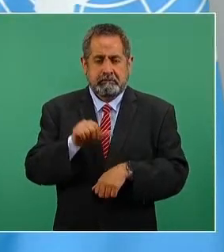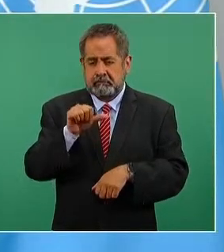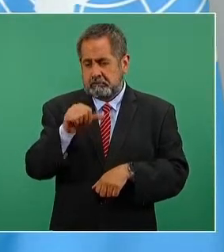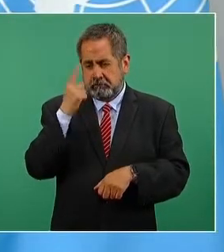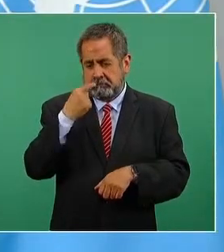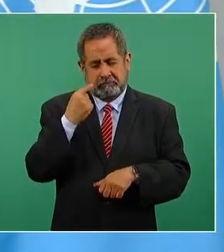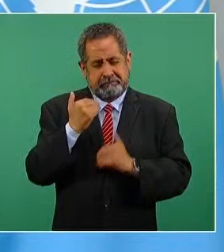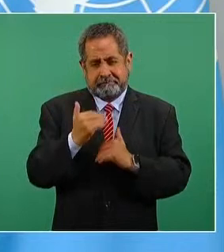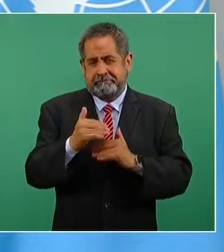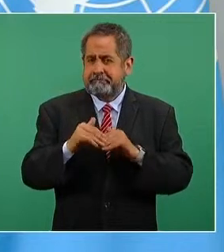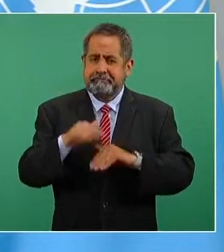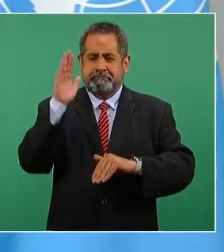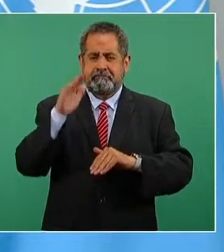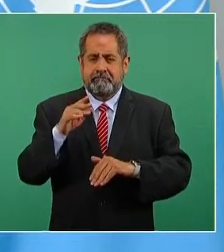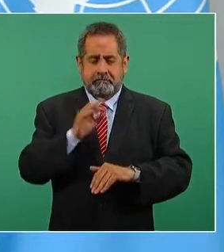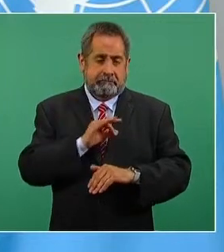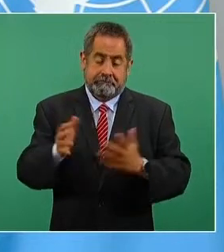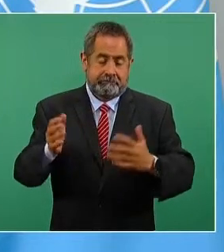mínimo,